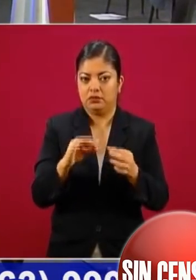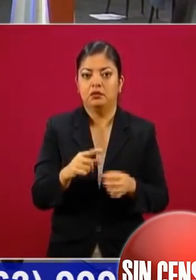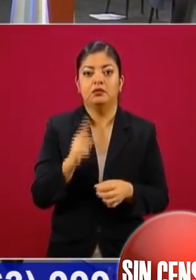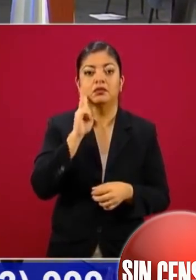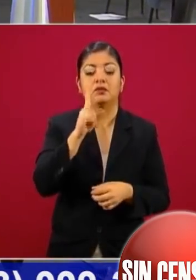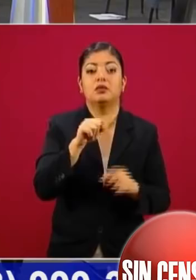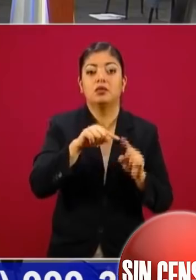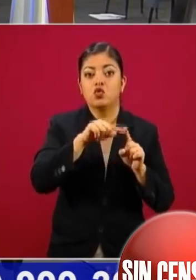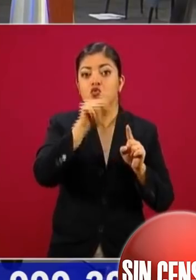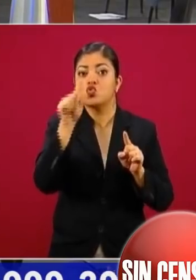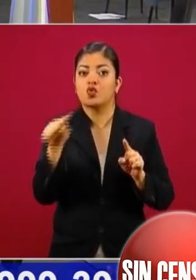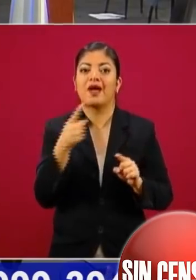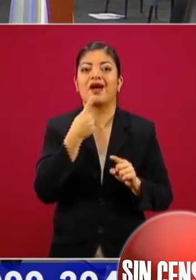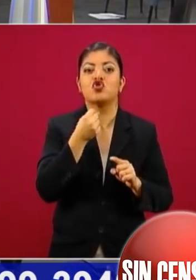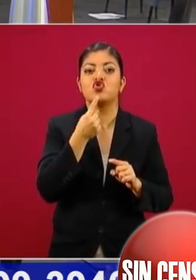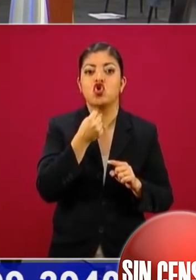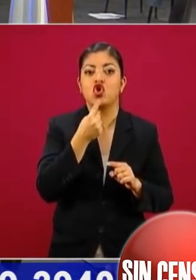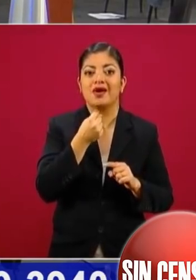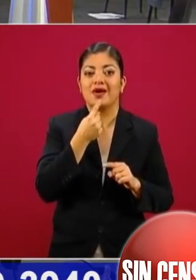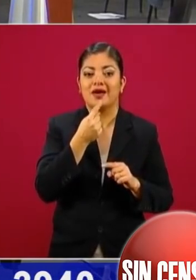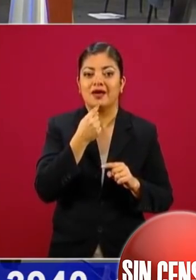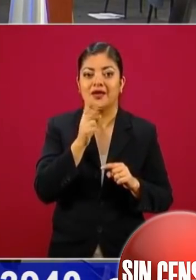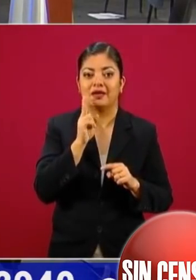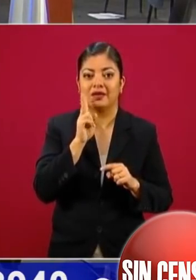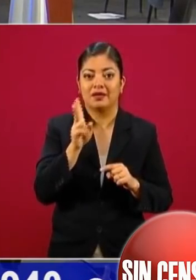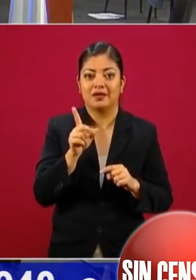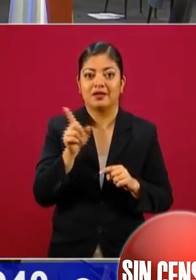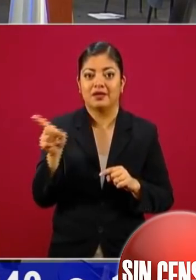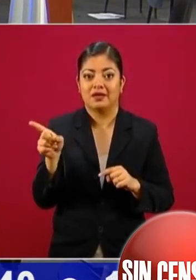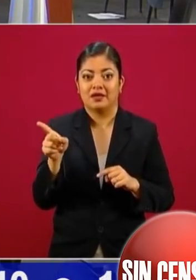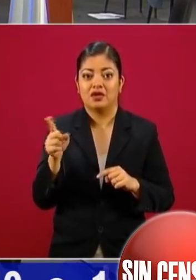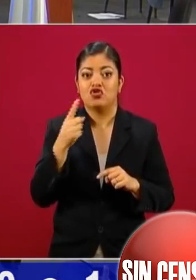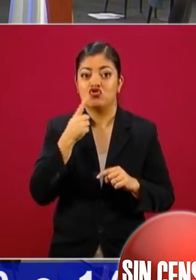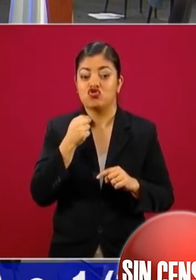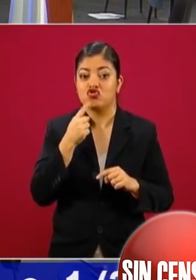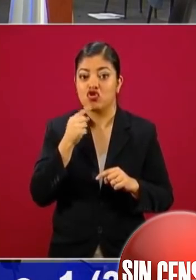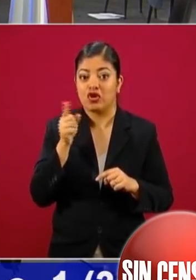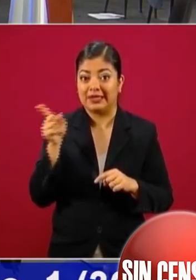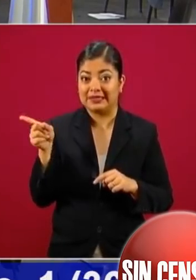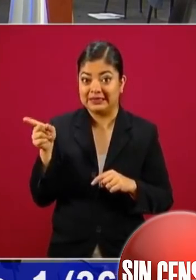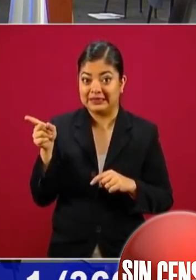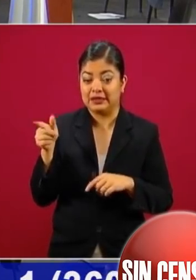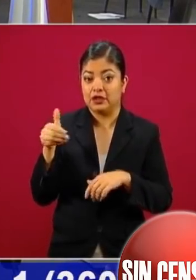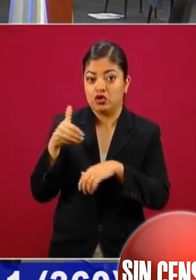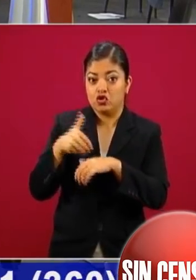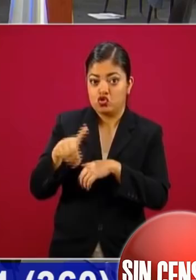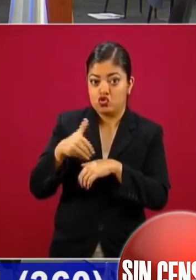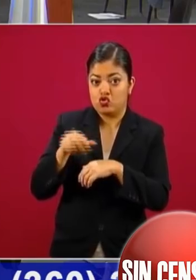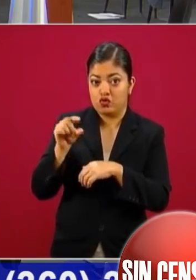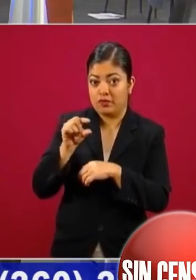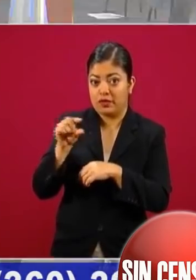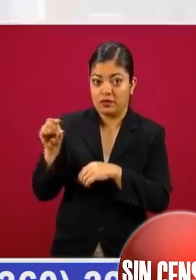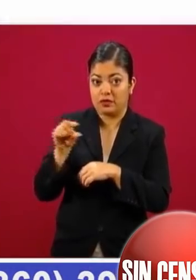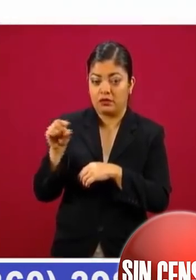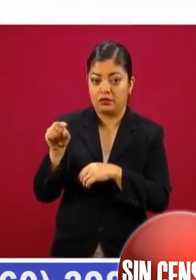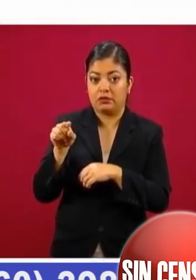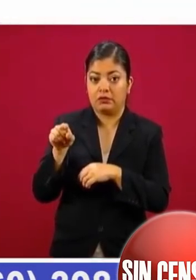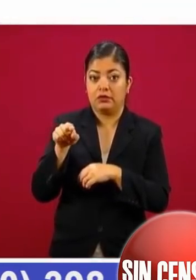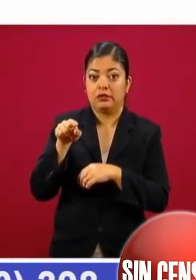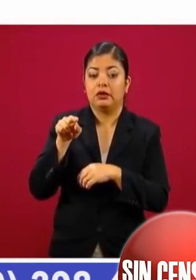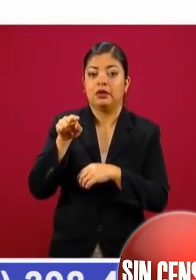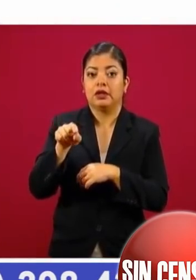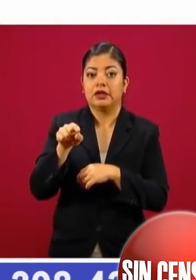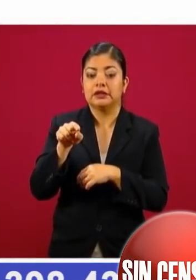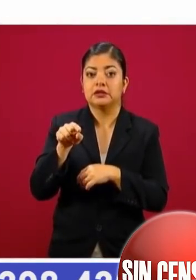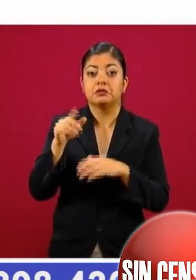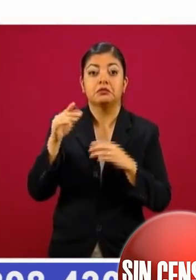roja, esta, con estos números que están aquí anotados, es la curva epidémica esperada